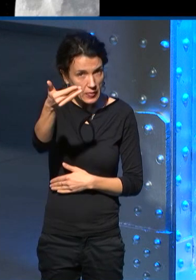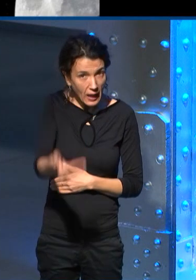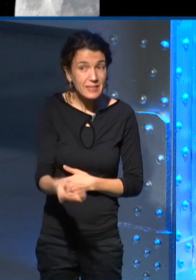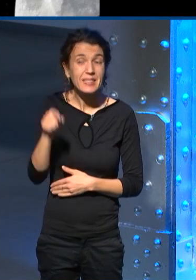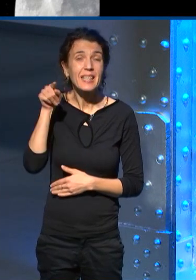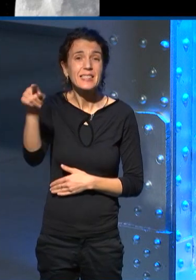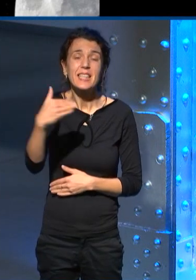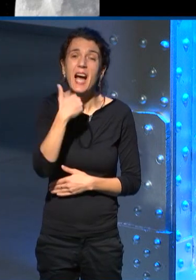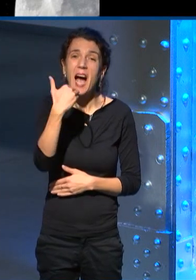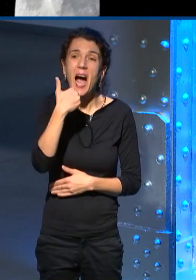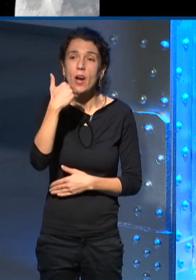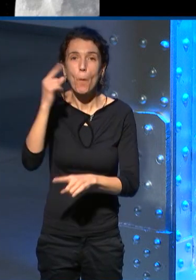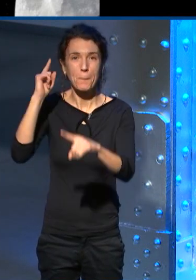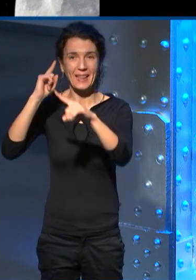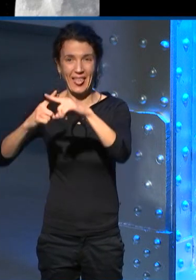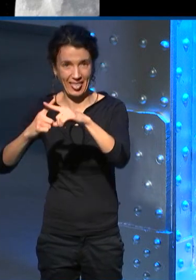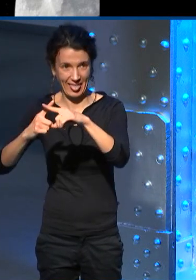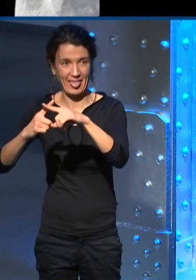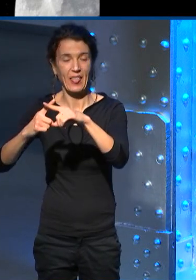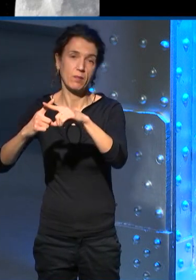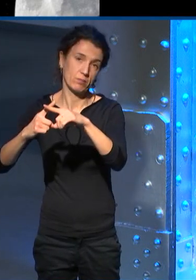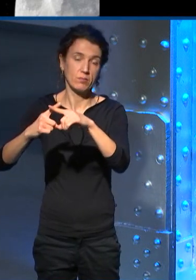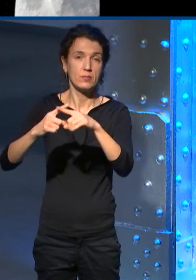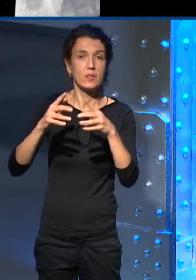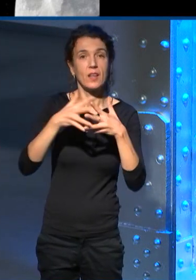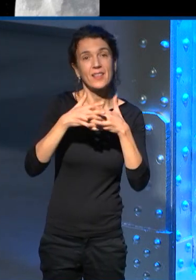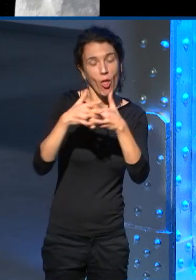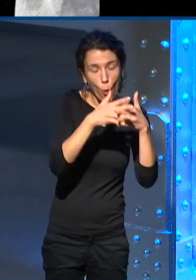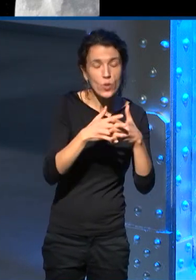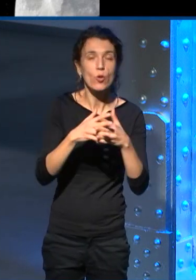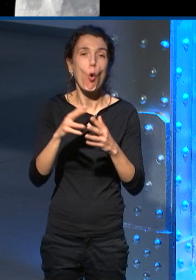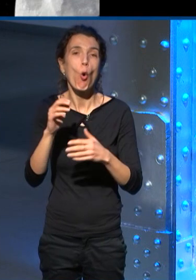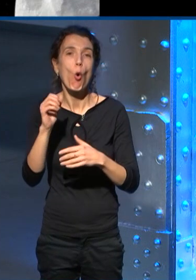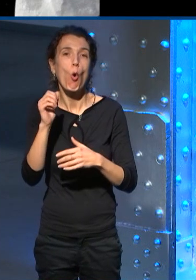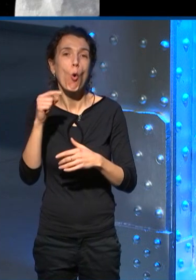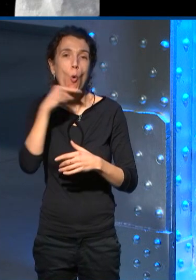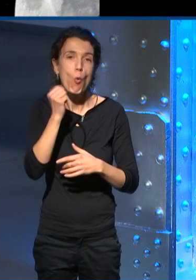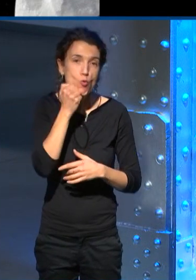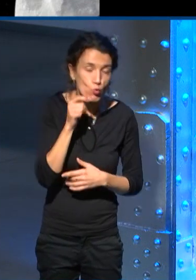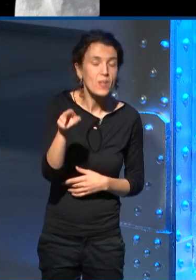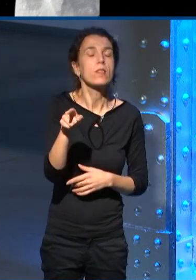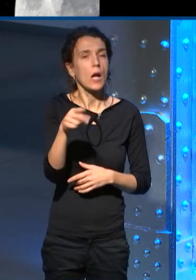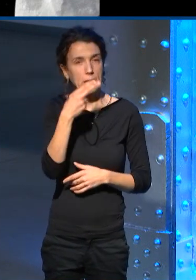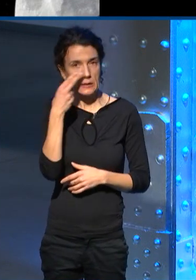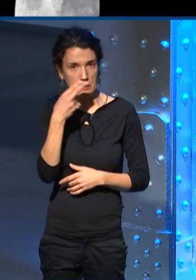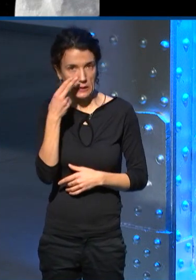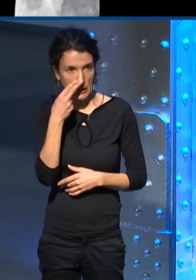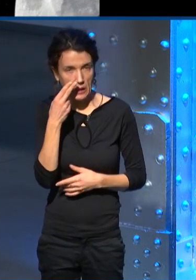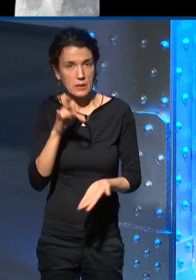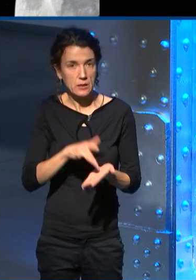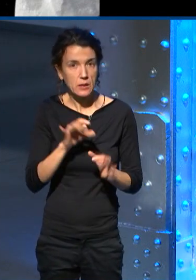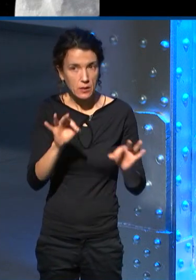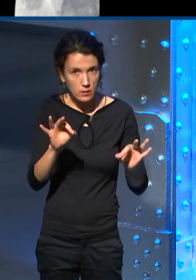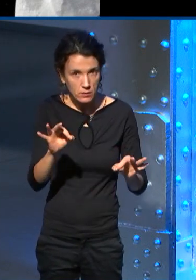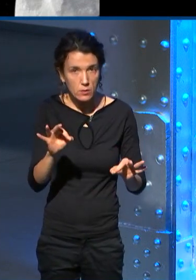esto es algo entre medias, a medias entre Estados Unidos y la Unión Soviética, que eso es muy interesante. Perdón, la Unión Soviética, ya